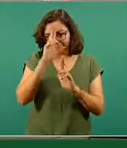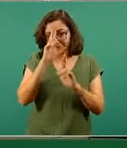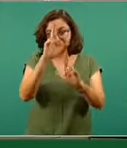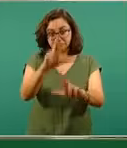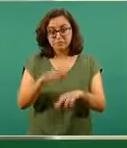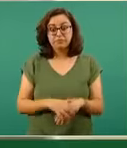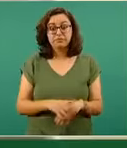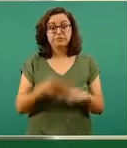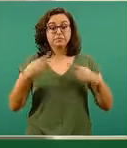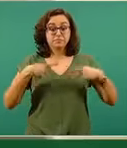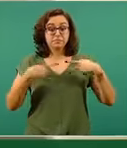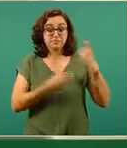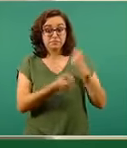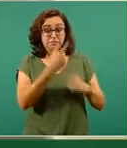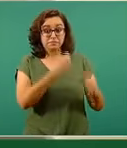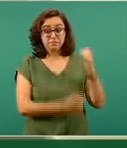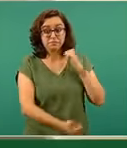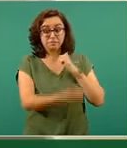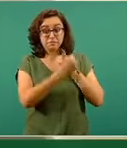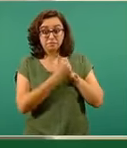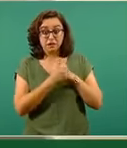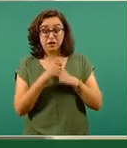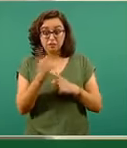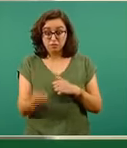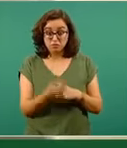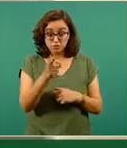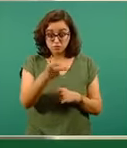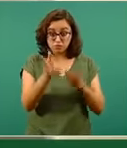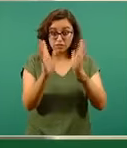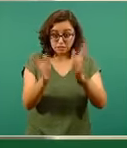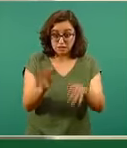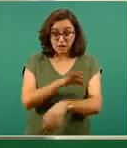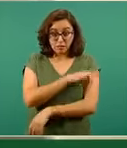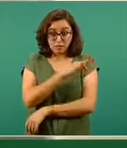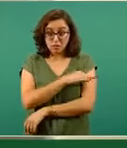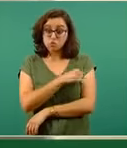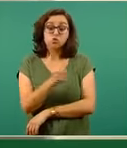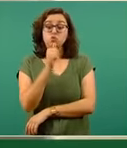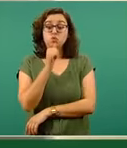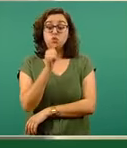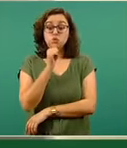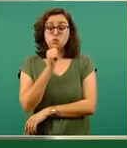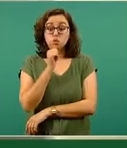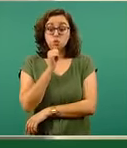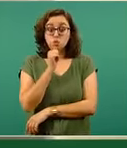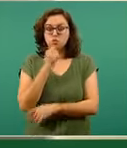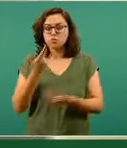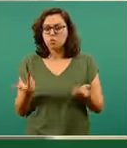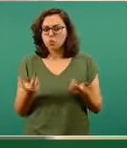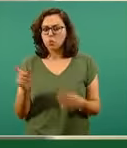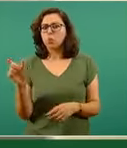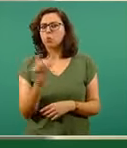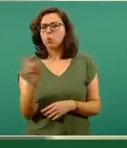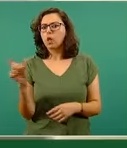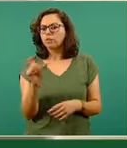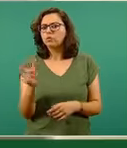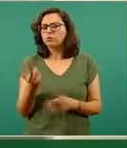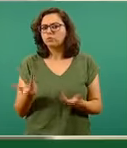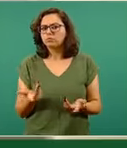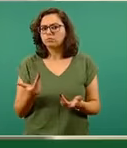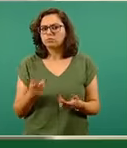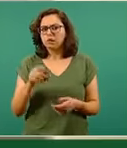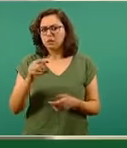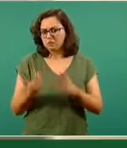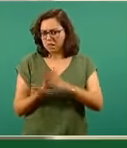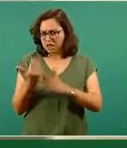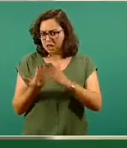nos preguntan que si usted ya se vacunó contra COVID-19 y en caso de no ser así, si usted lo estaría haciendo en la conferencia